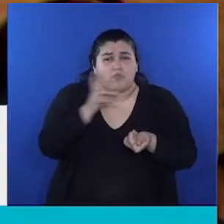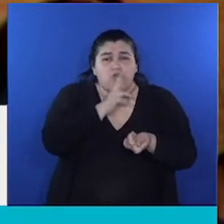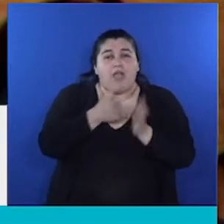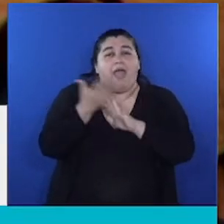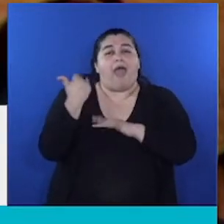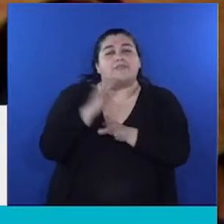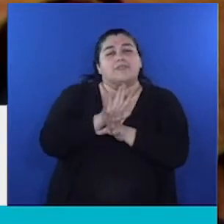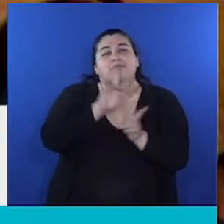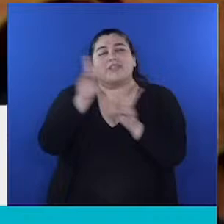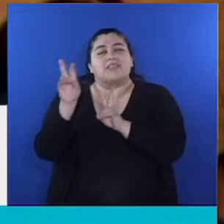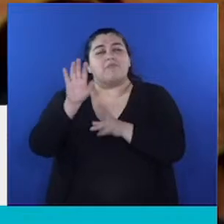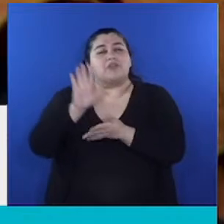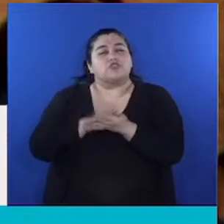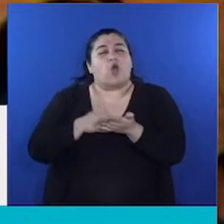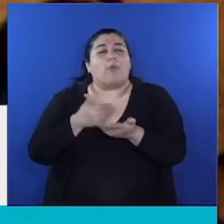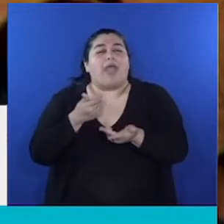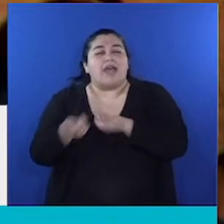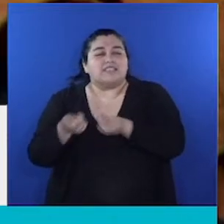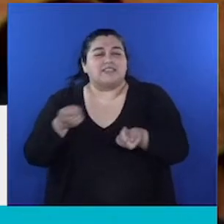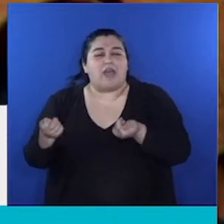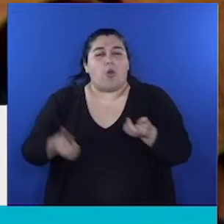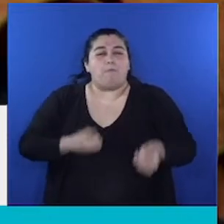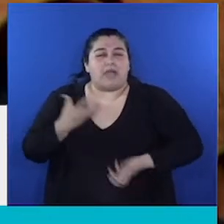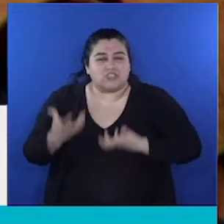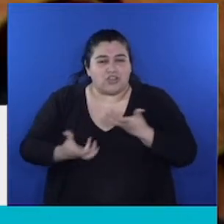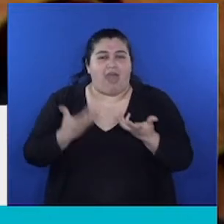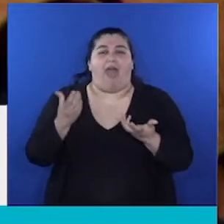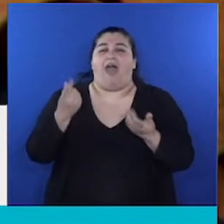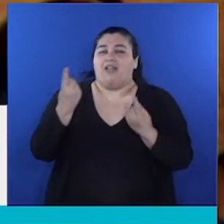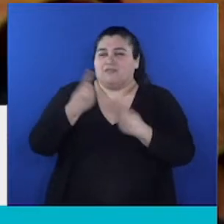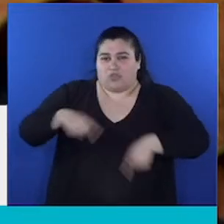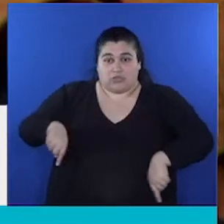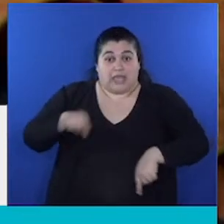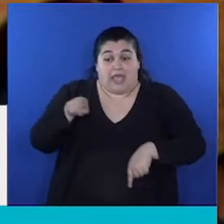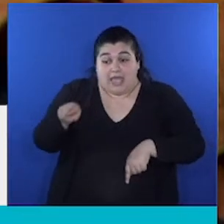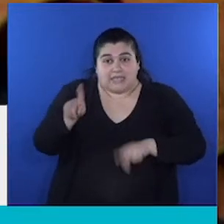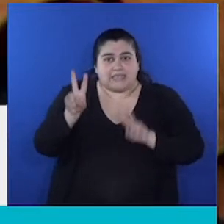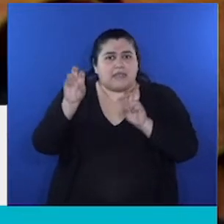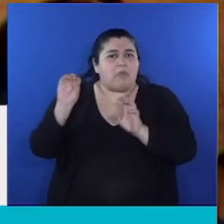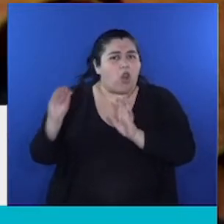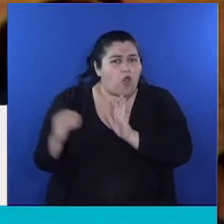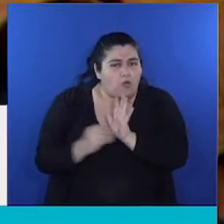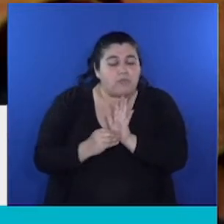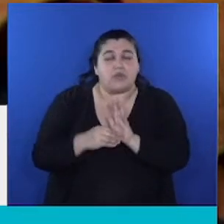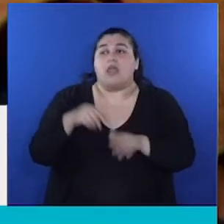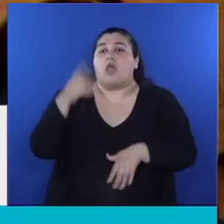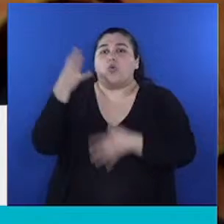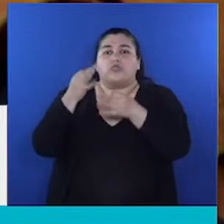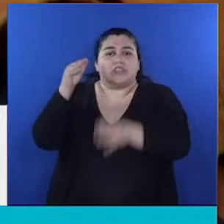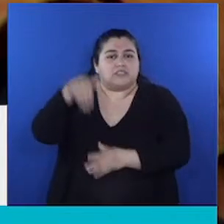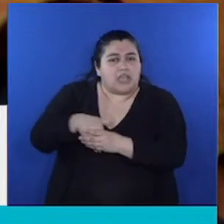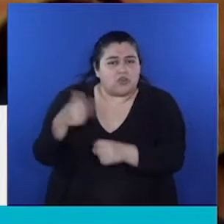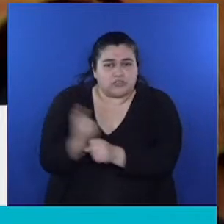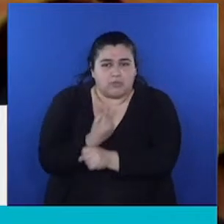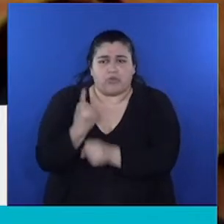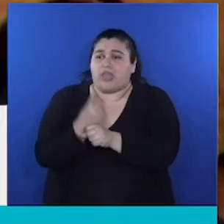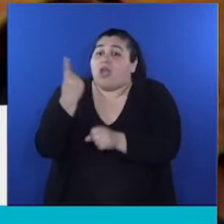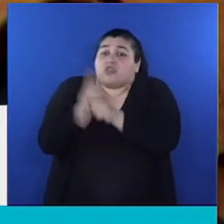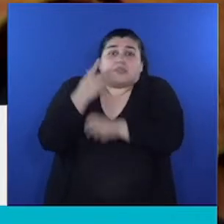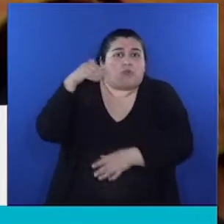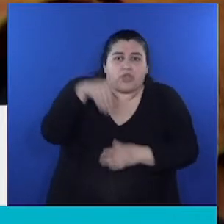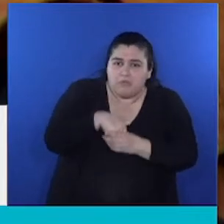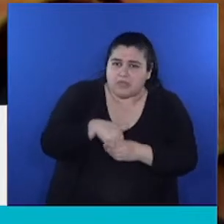pasionales, donde se llamaban crímenes privados, donde la justicia parecía que no tenía que intervenir, donde no había que meterse, donde no había que